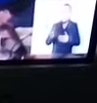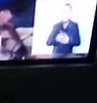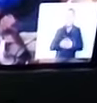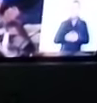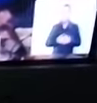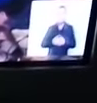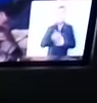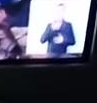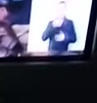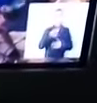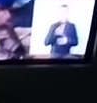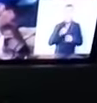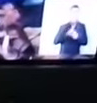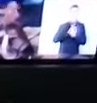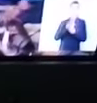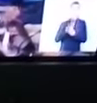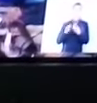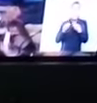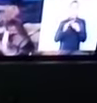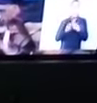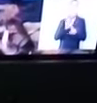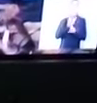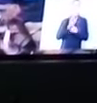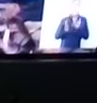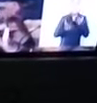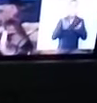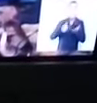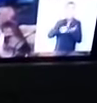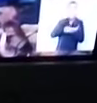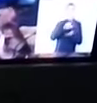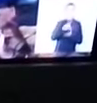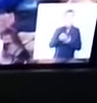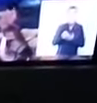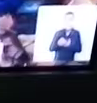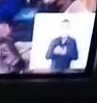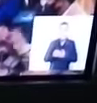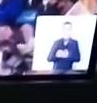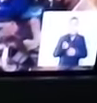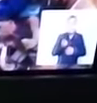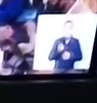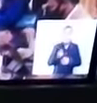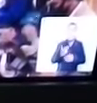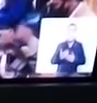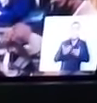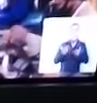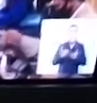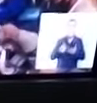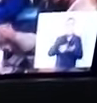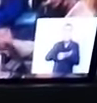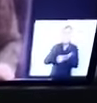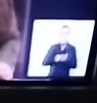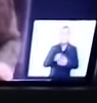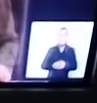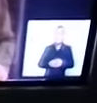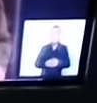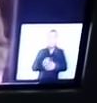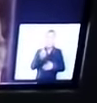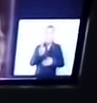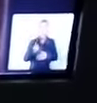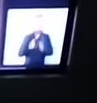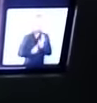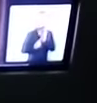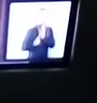Pero tienen también para la pandemia y tienen para las obras y servicios municipales. Lo vamos a realizar a la brevedad, presidente. Gracias. Ahora, comisionado, si nos pudiera